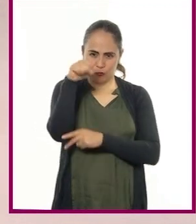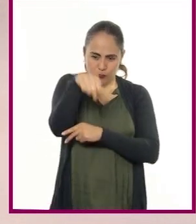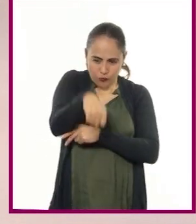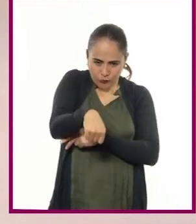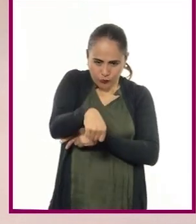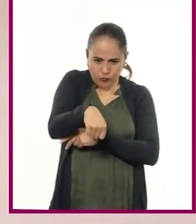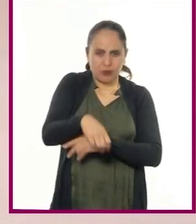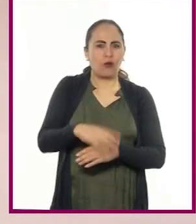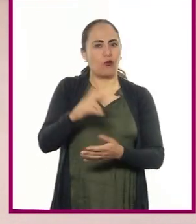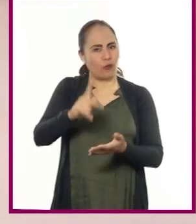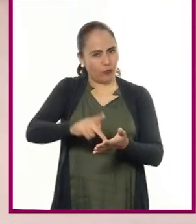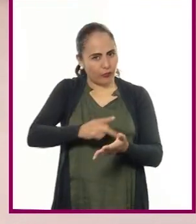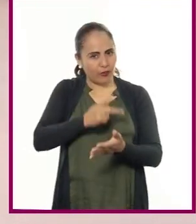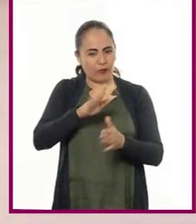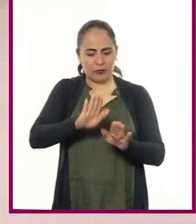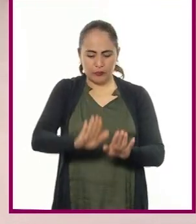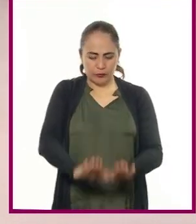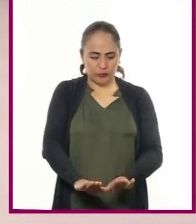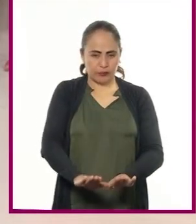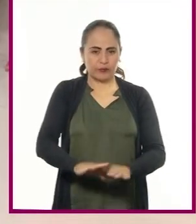Bajamos una vez más.